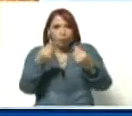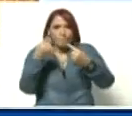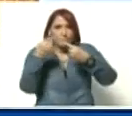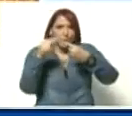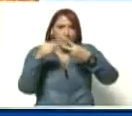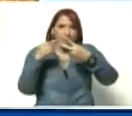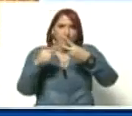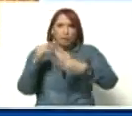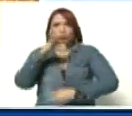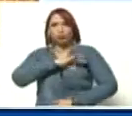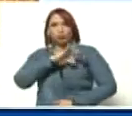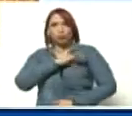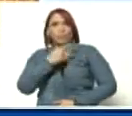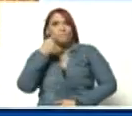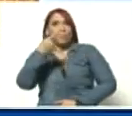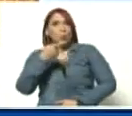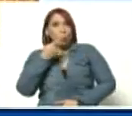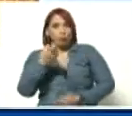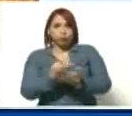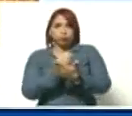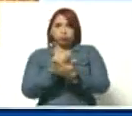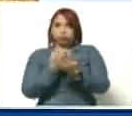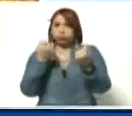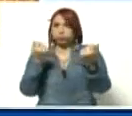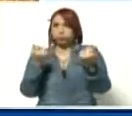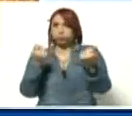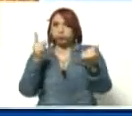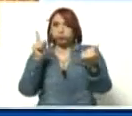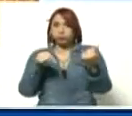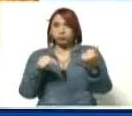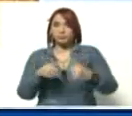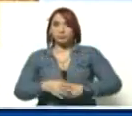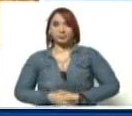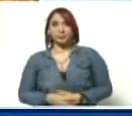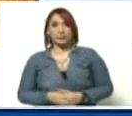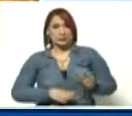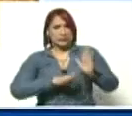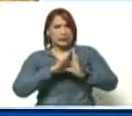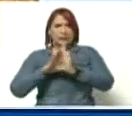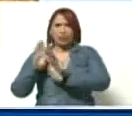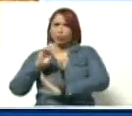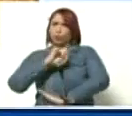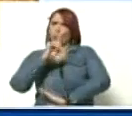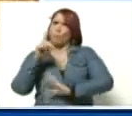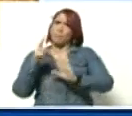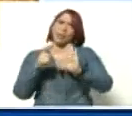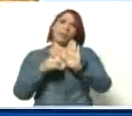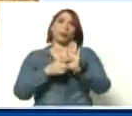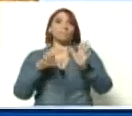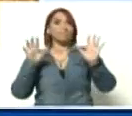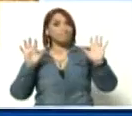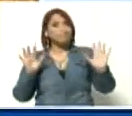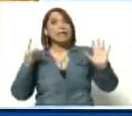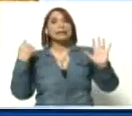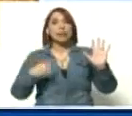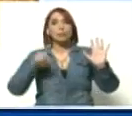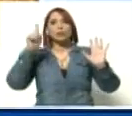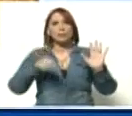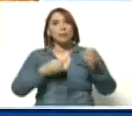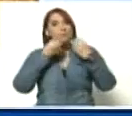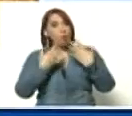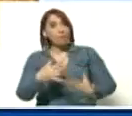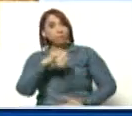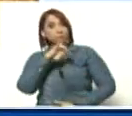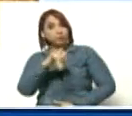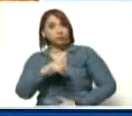de la sociedad, en la política, en la economía. Bueno, es el desarrollo completo. Luego tenemos también una buena